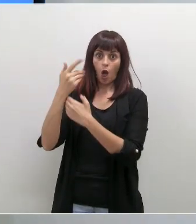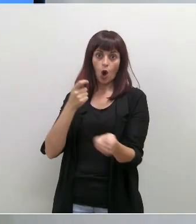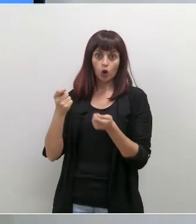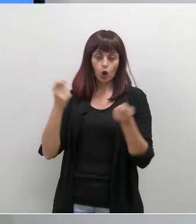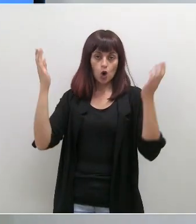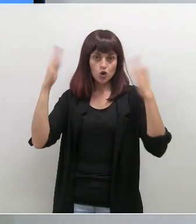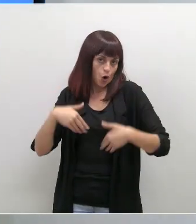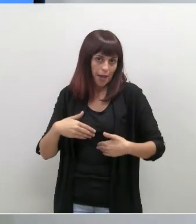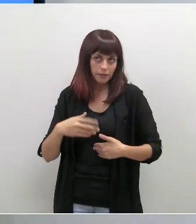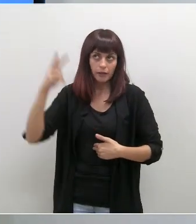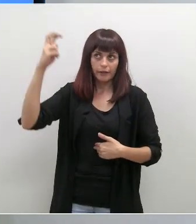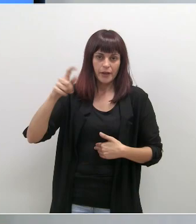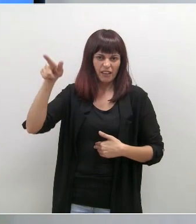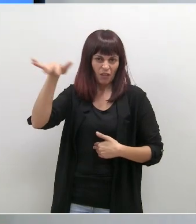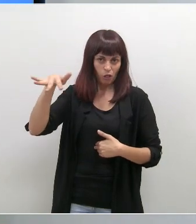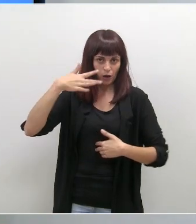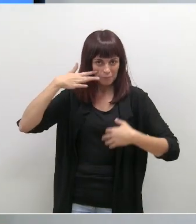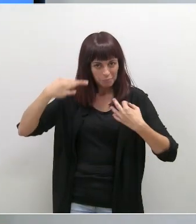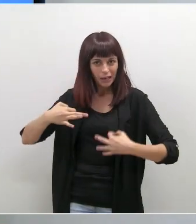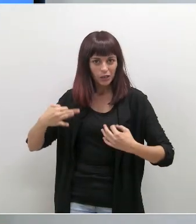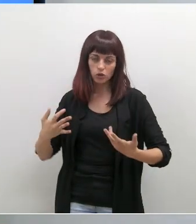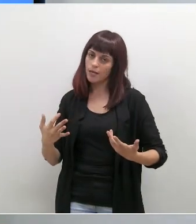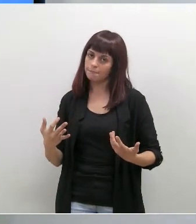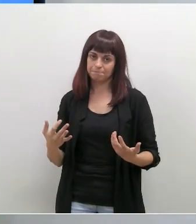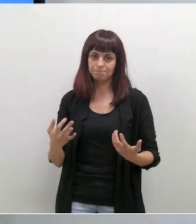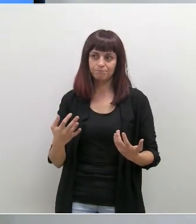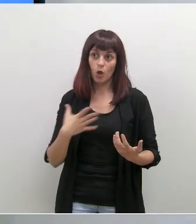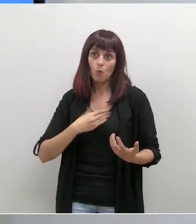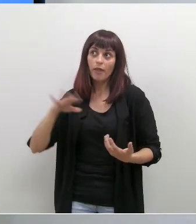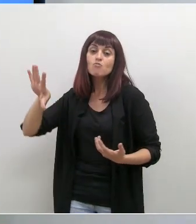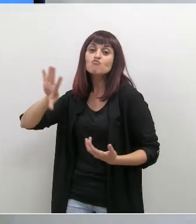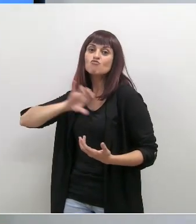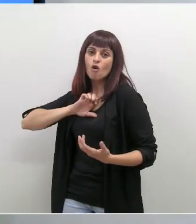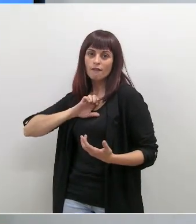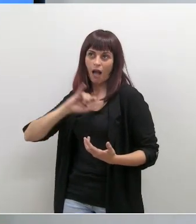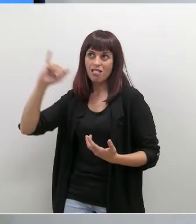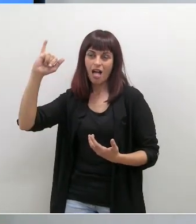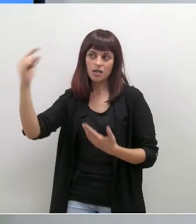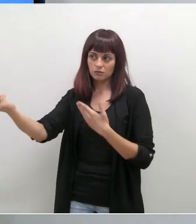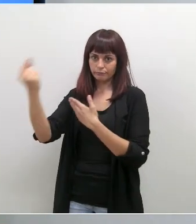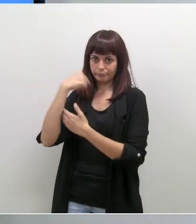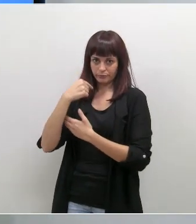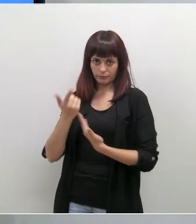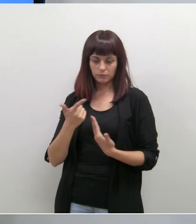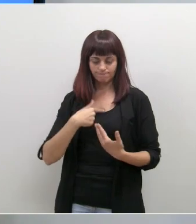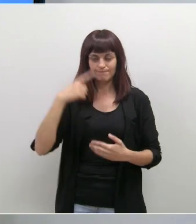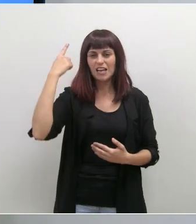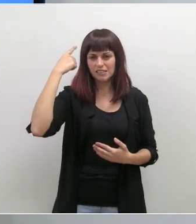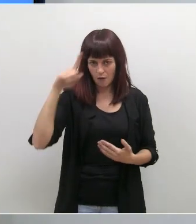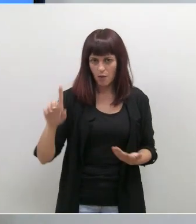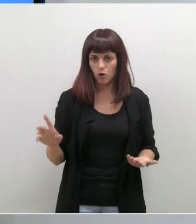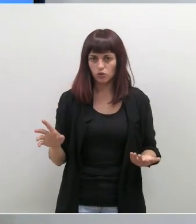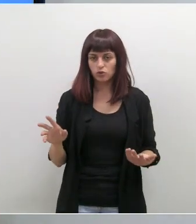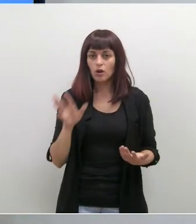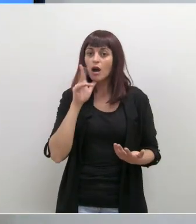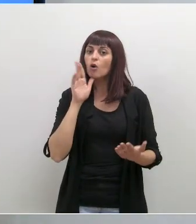de personas procedentes de estas zonas calientes y presumiblemente portadoras de este enemigo contra el que luchamos. Somos conscientes de que